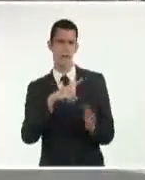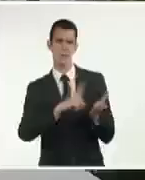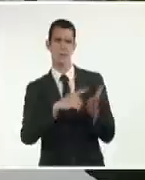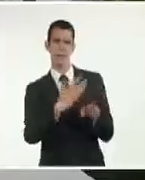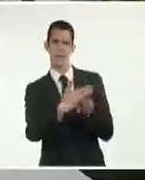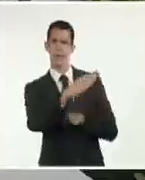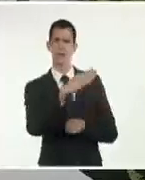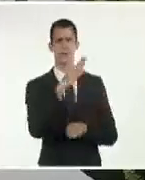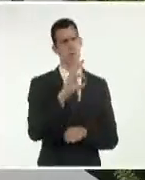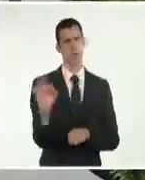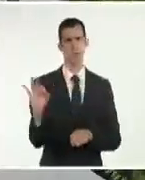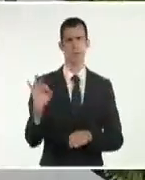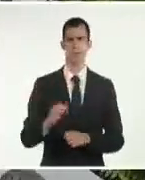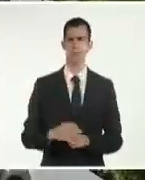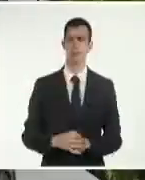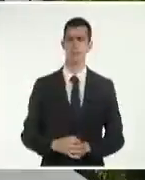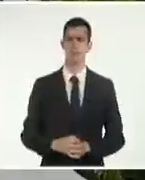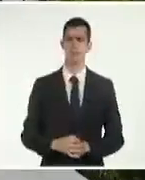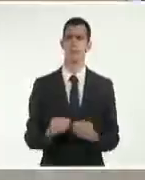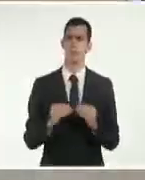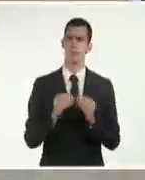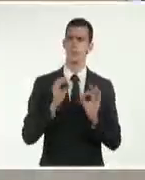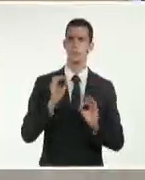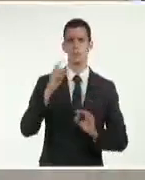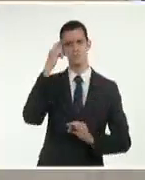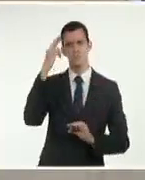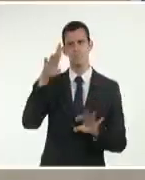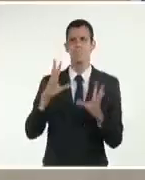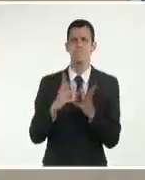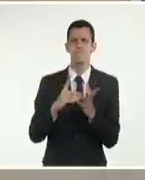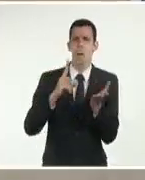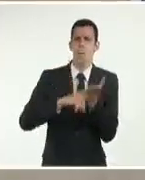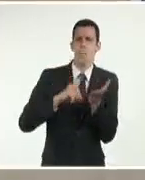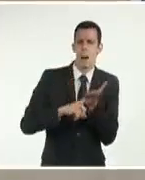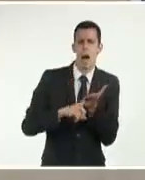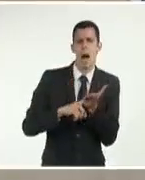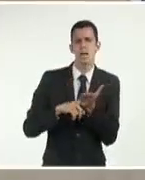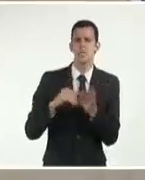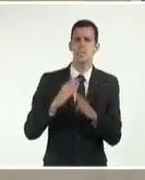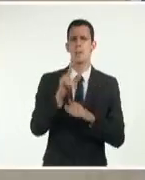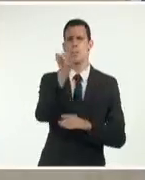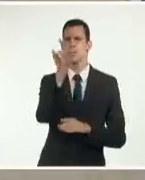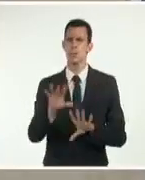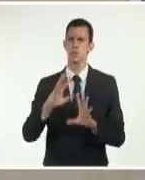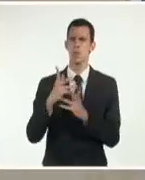en el detalle de estar con ellos siempre es un dulcísimo privilegio que no podemos